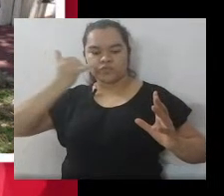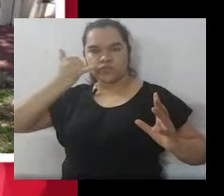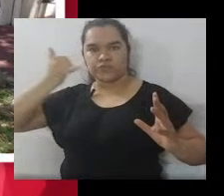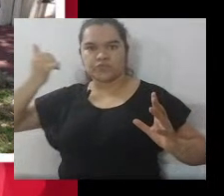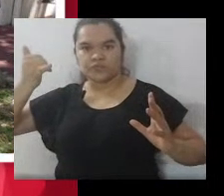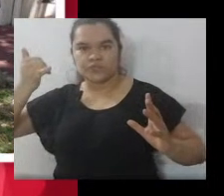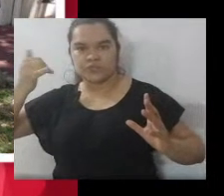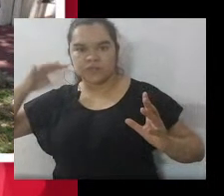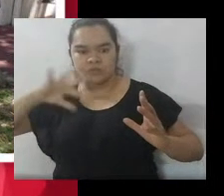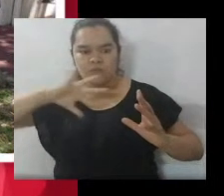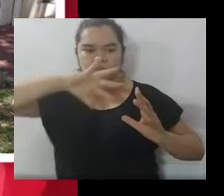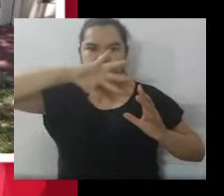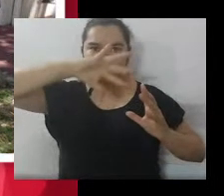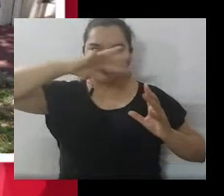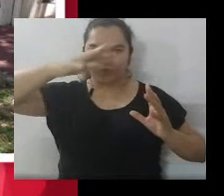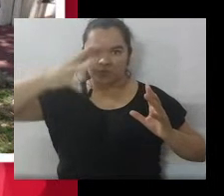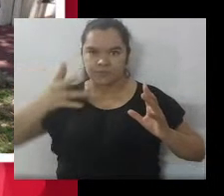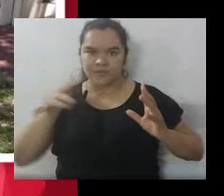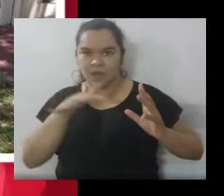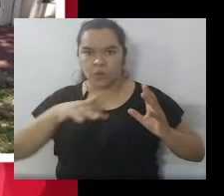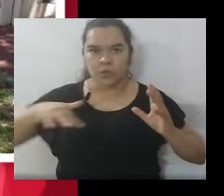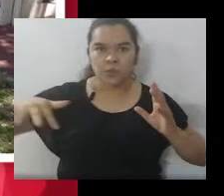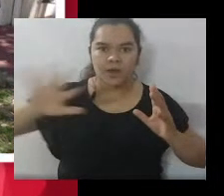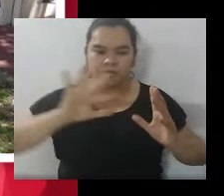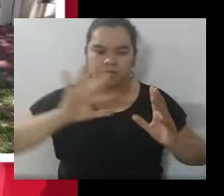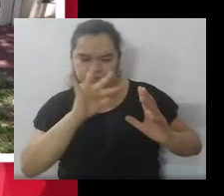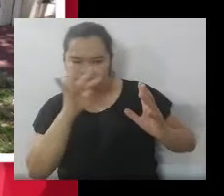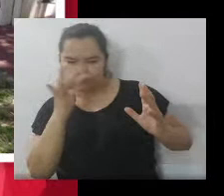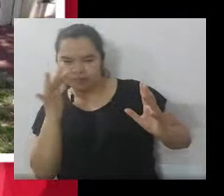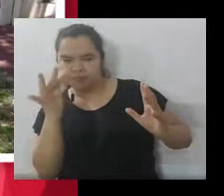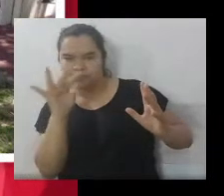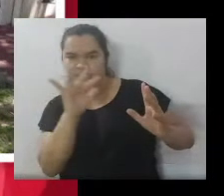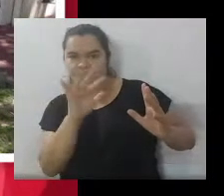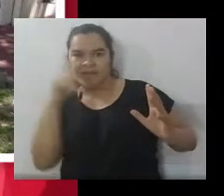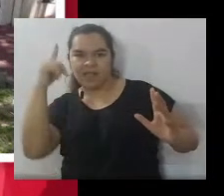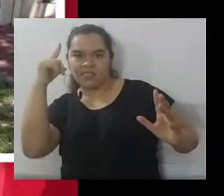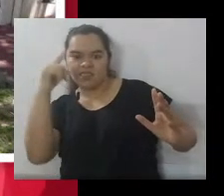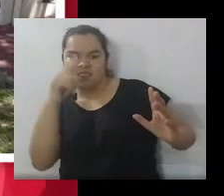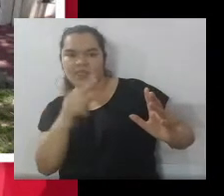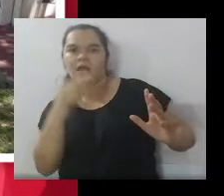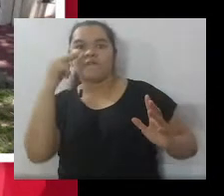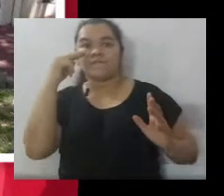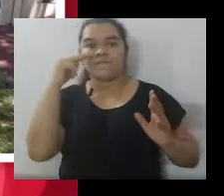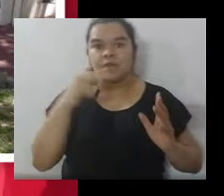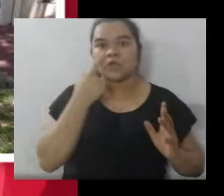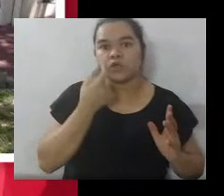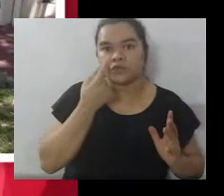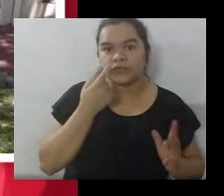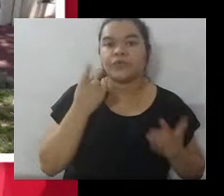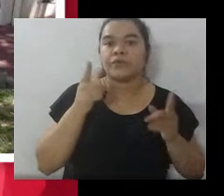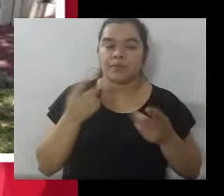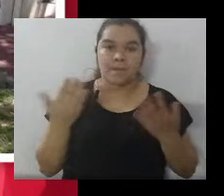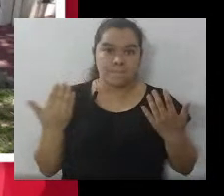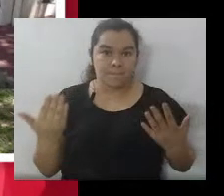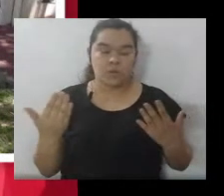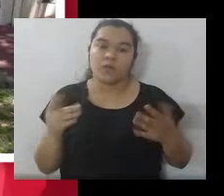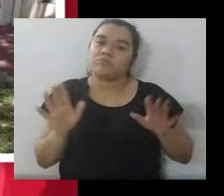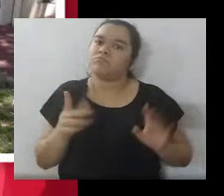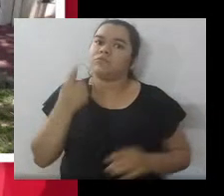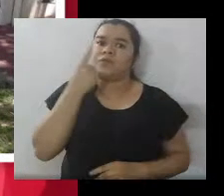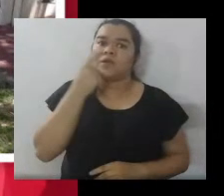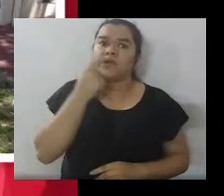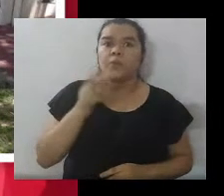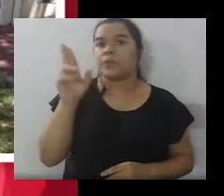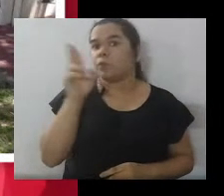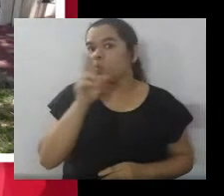importante de salida laboral. Y es una profesión que representa el mismo desafío tanto para hombres como